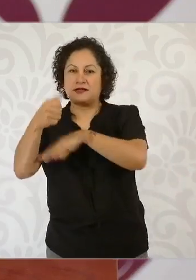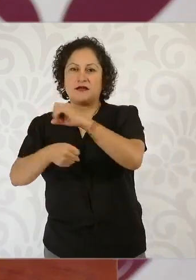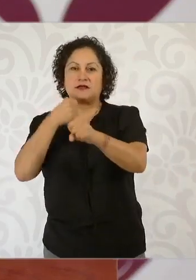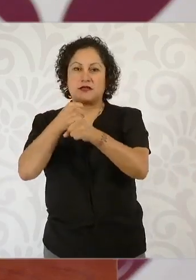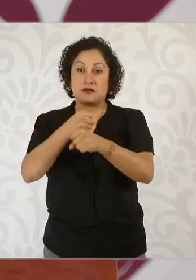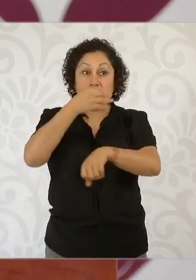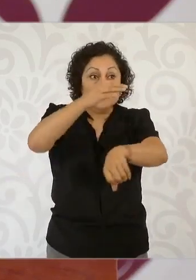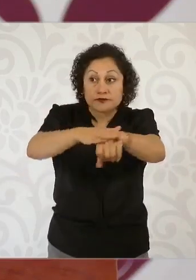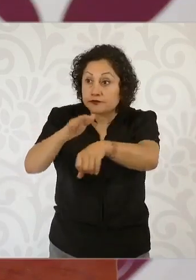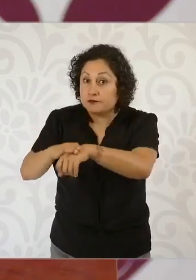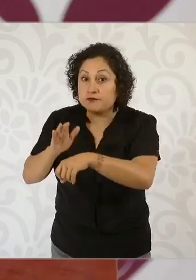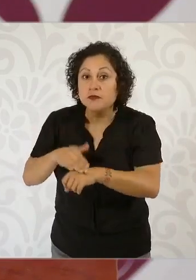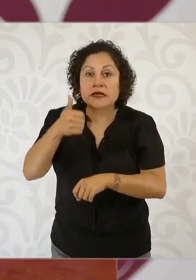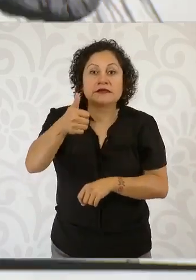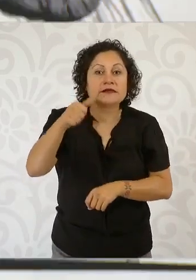abril, recuerden, inscríbanse,